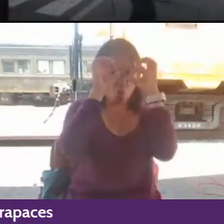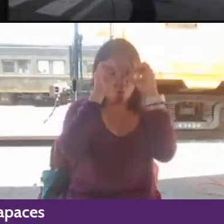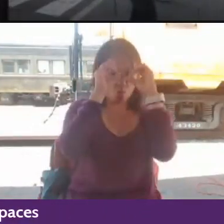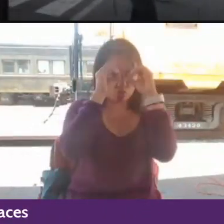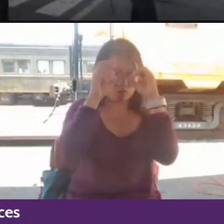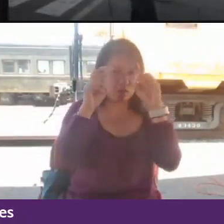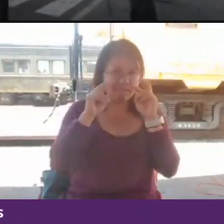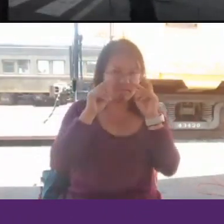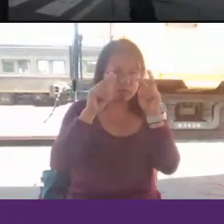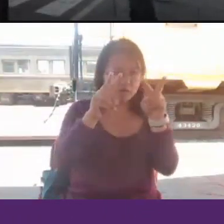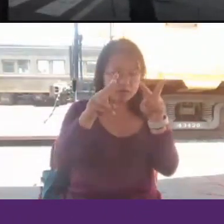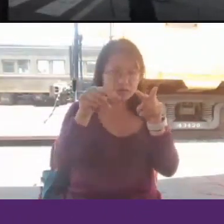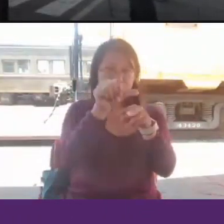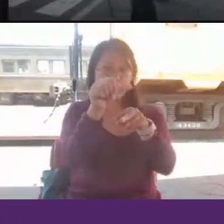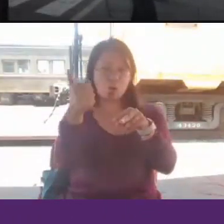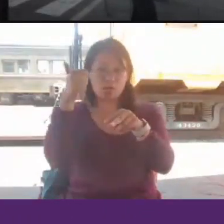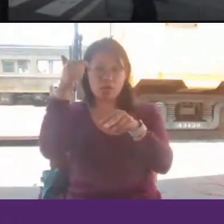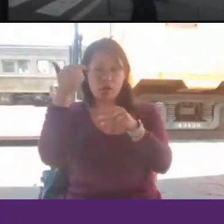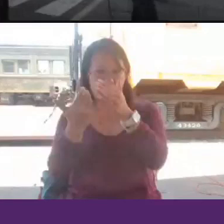y las rapaces diurnas los ojos a los lados.